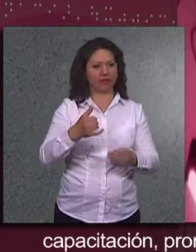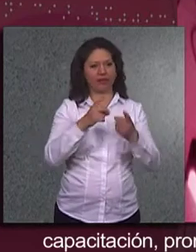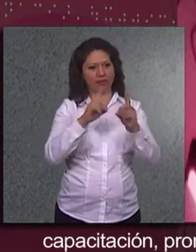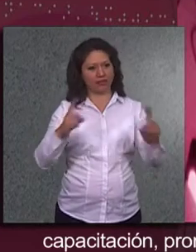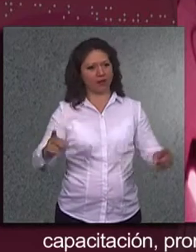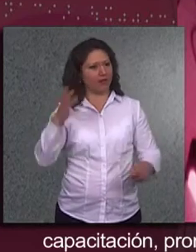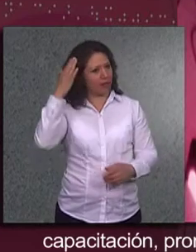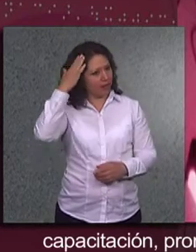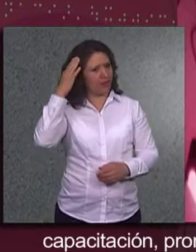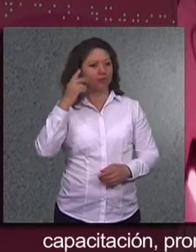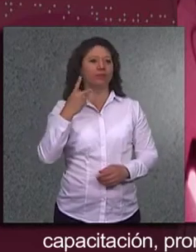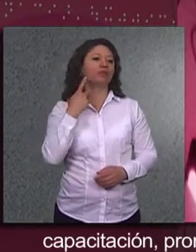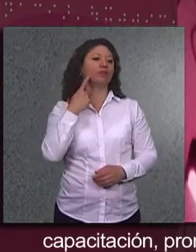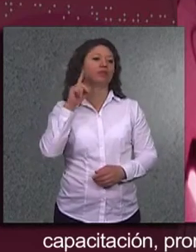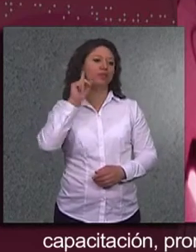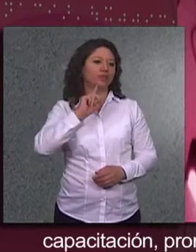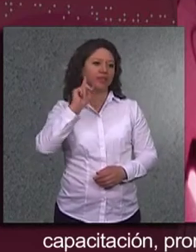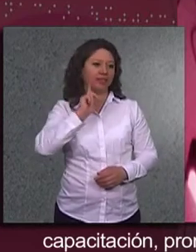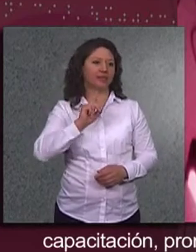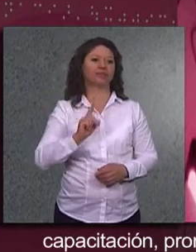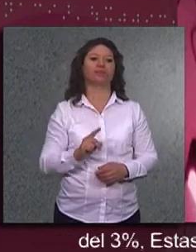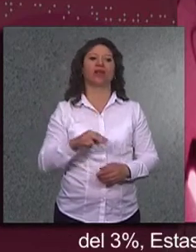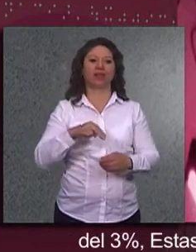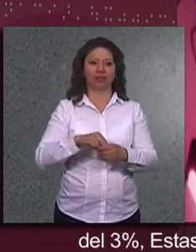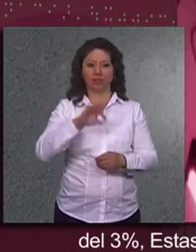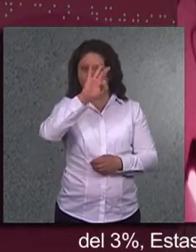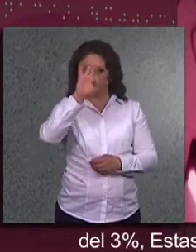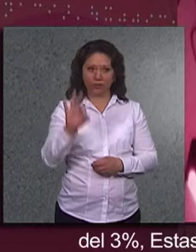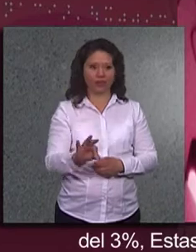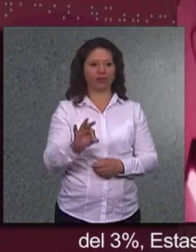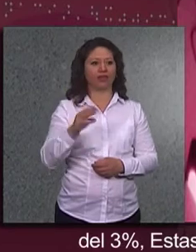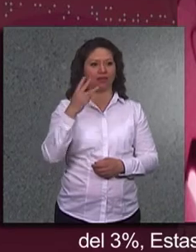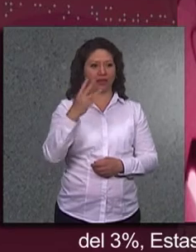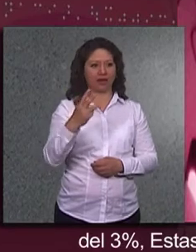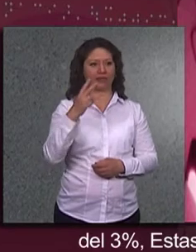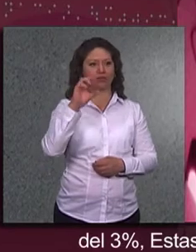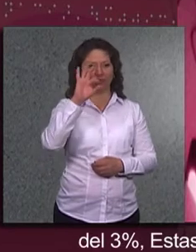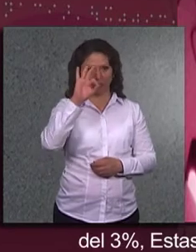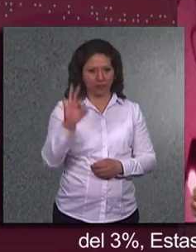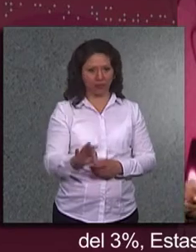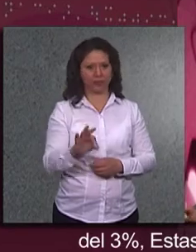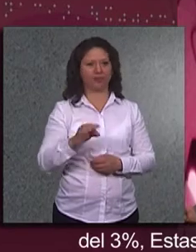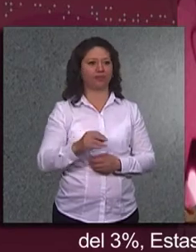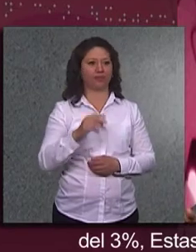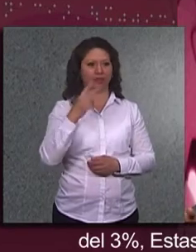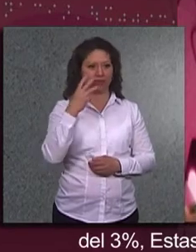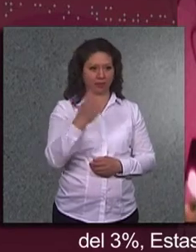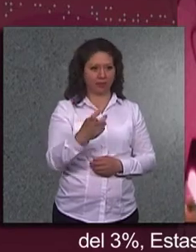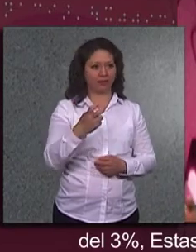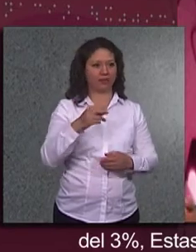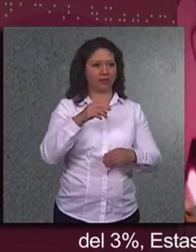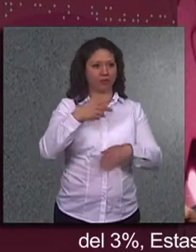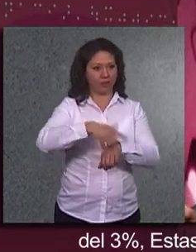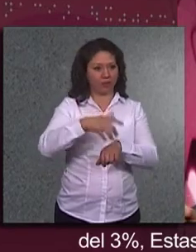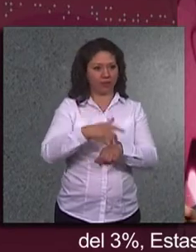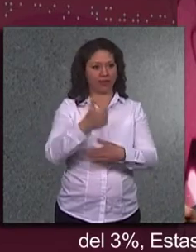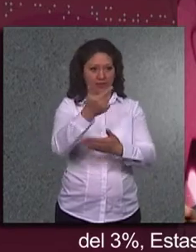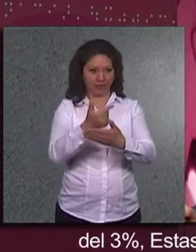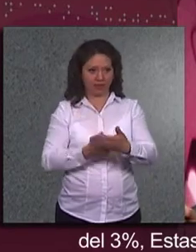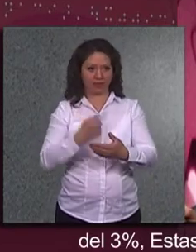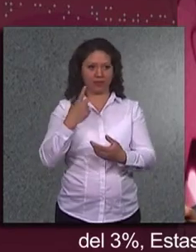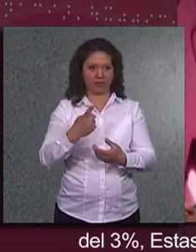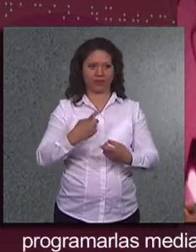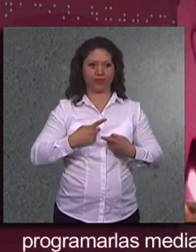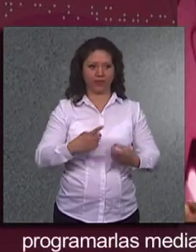político de las mujeres en un porcentaje del 3% estas cantidades que destinan los partidos